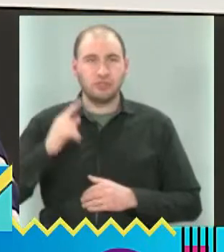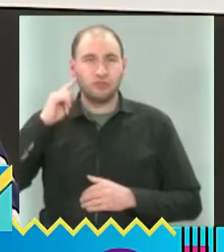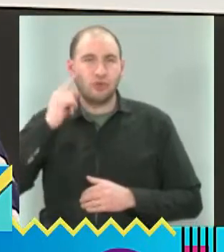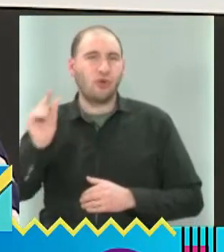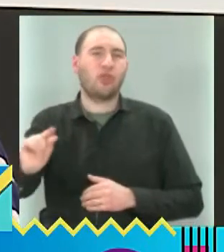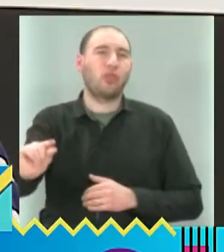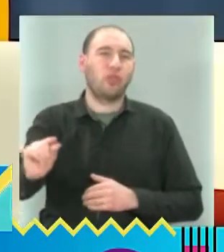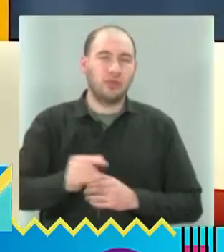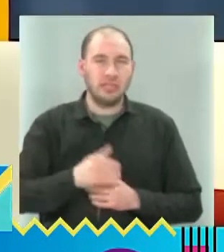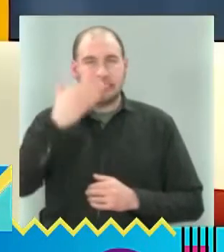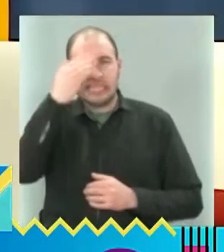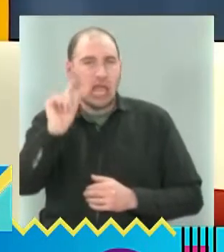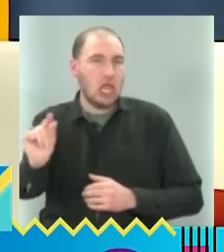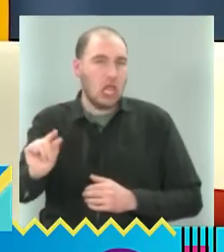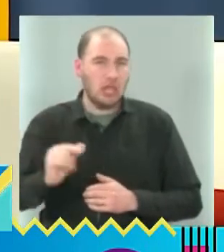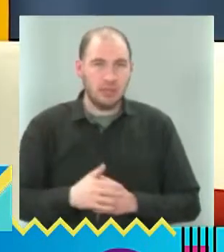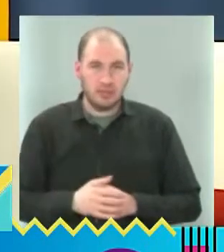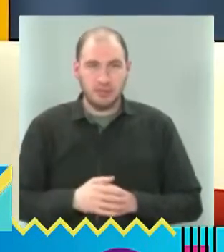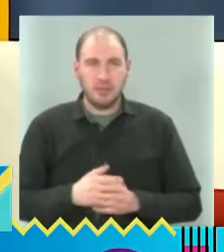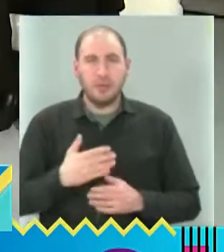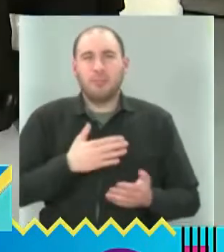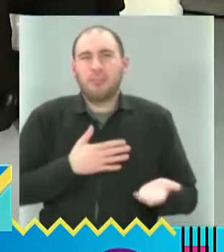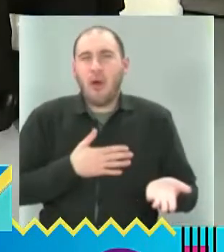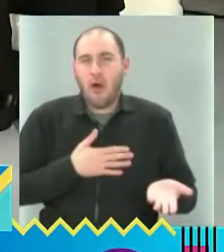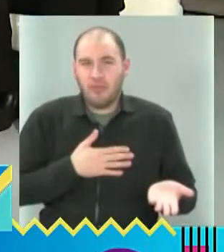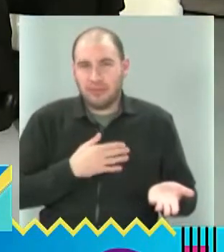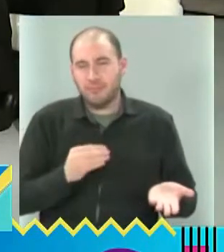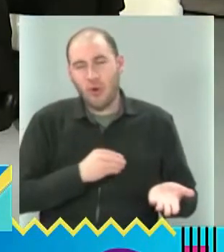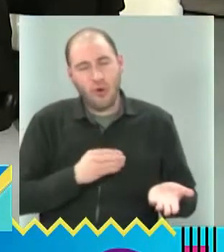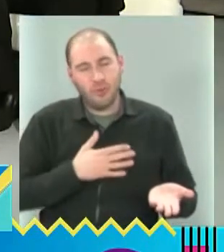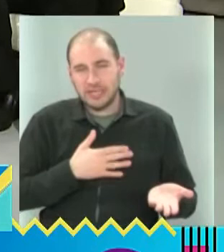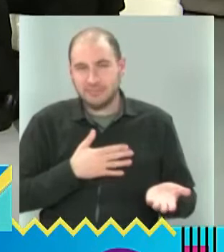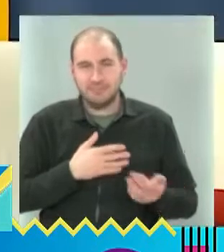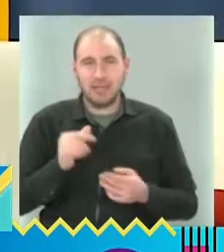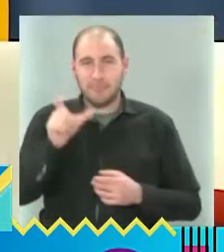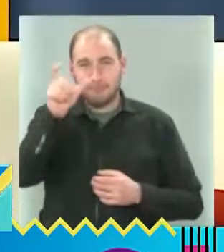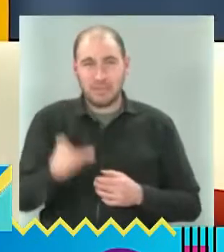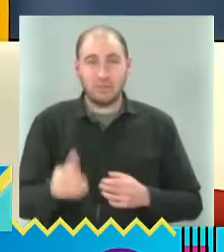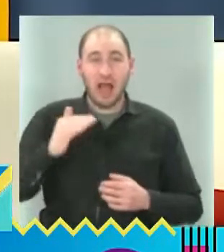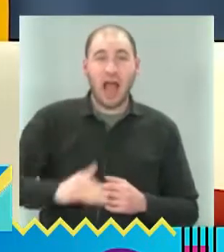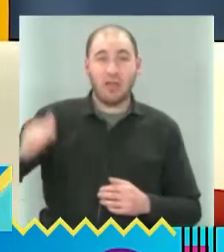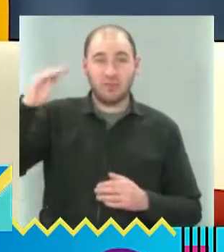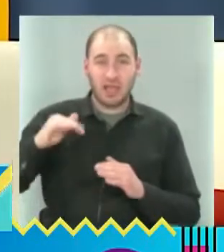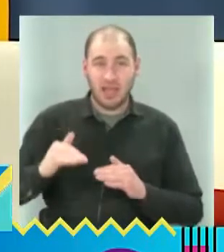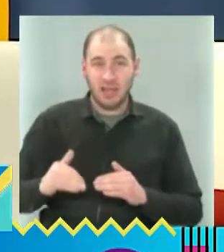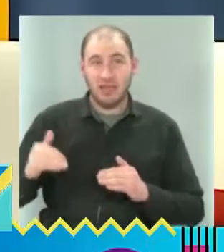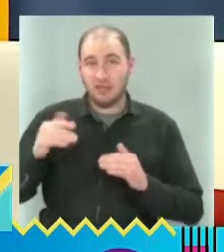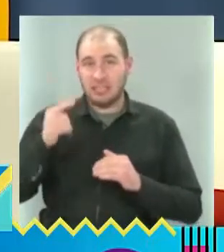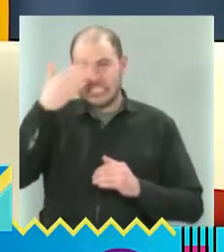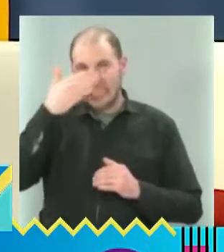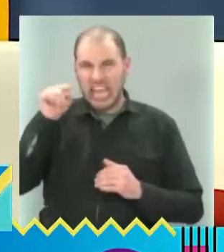sorditos, de los cieguitos, estamos hablando de los pobrecitos, están con una persona adulta al lado y va a decir el